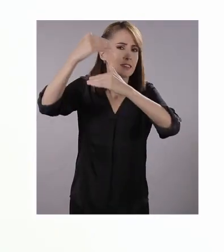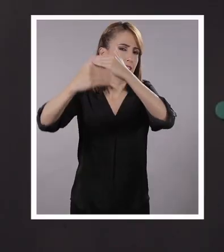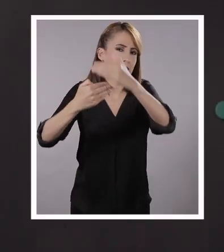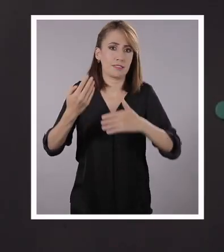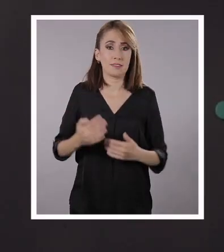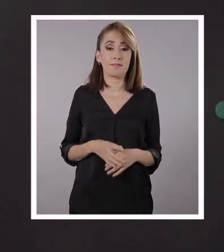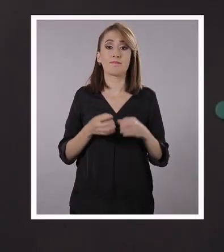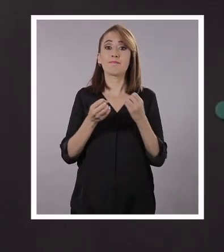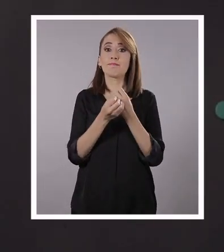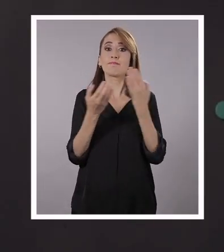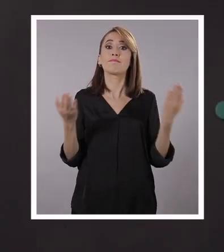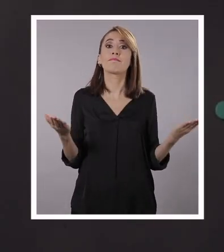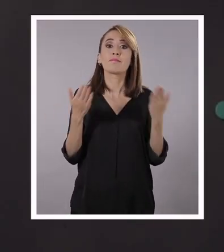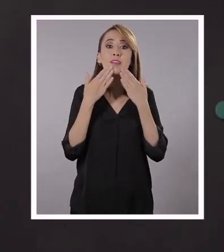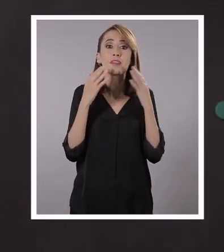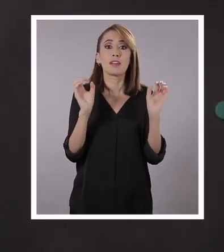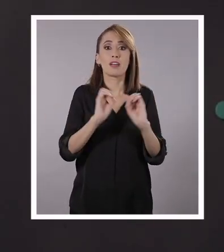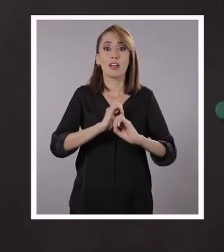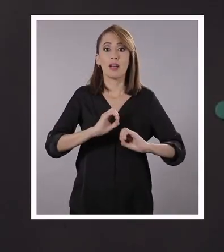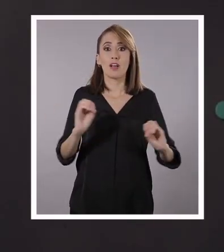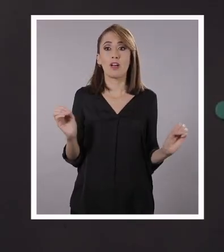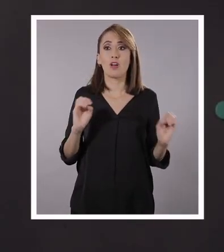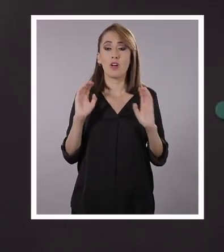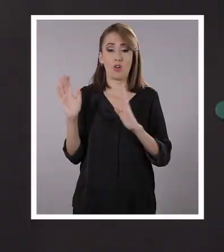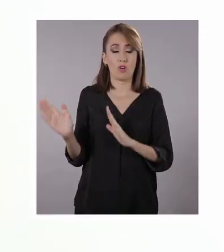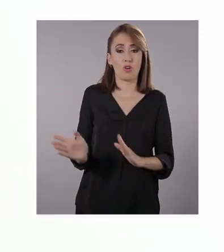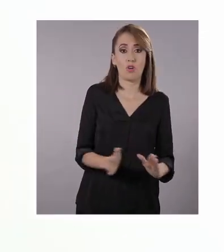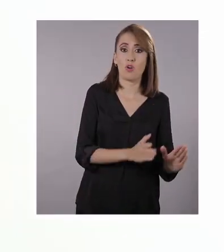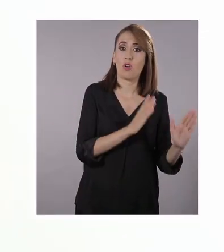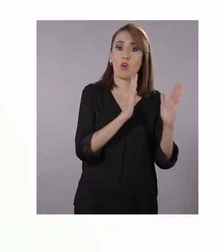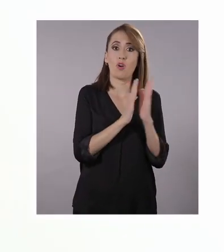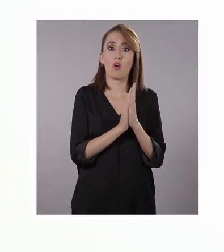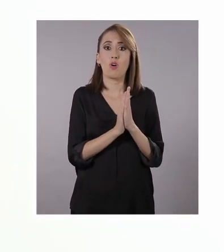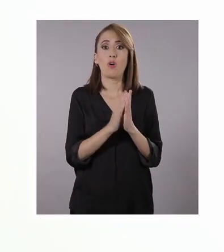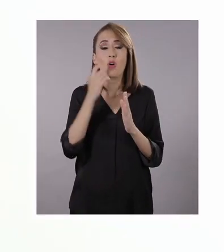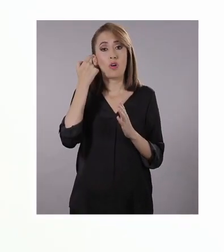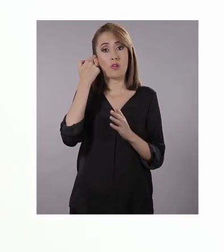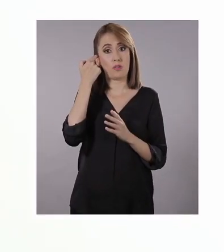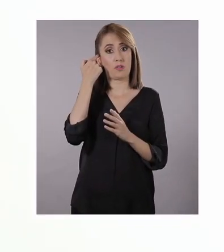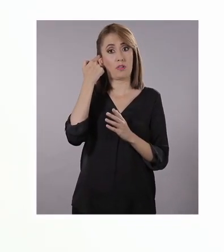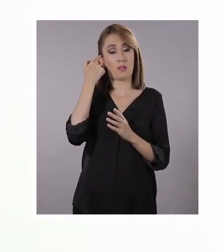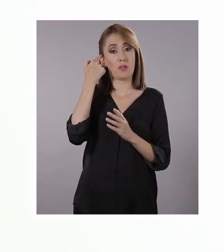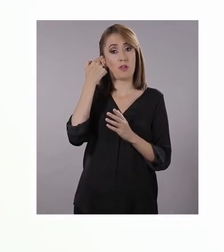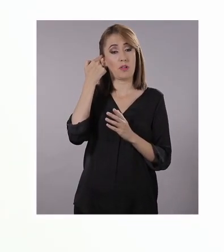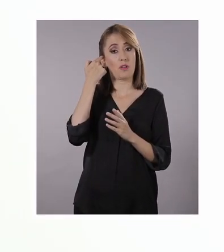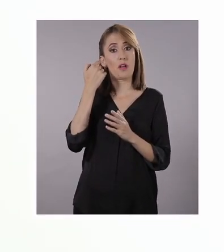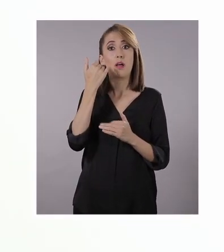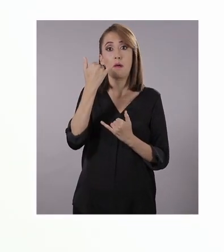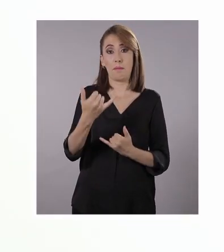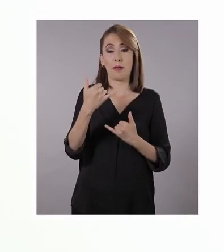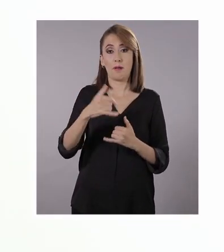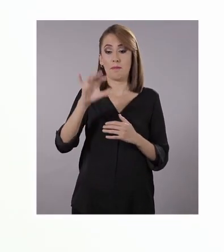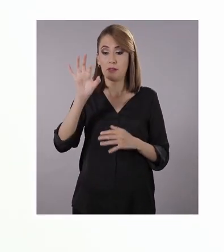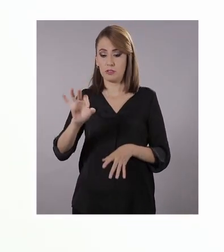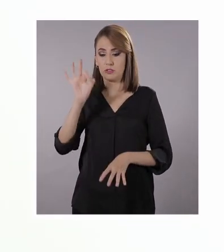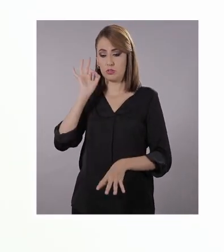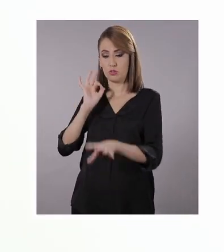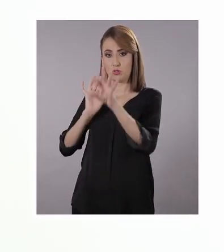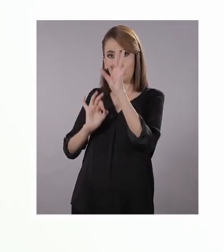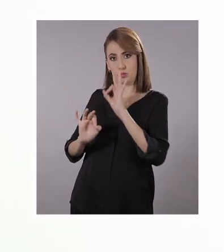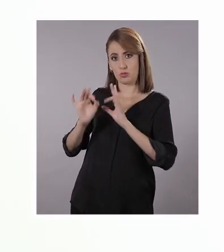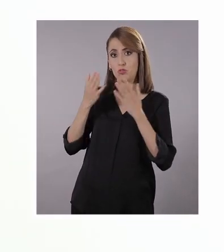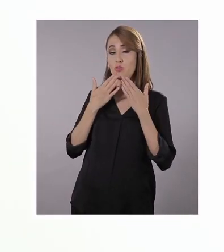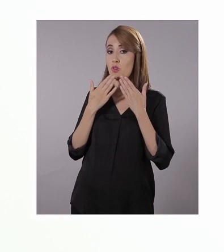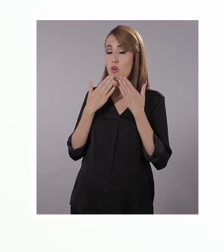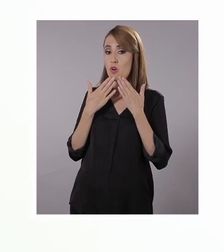y así sucesivamente. Ya nos quedan nada más que una operación, ¿verdad? Ya vamos con esta. Oh, dos operaciones, así es. Muy